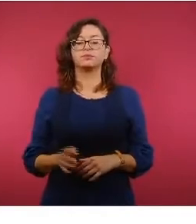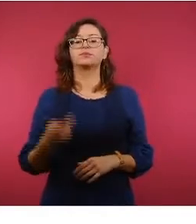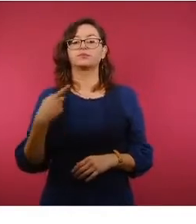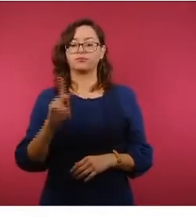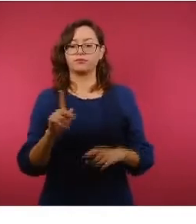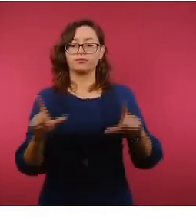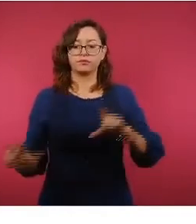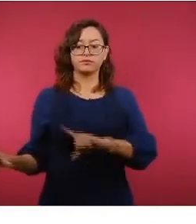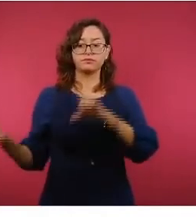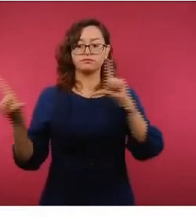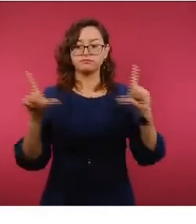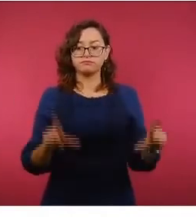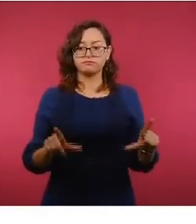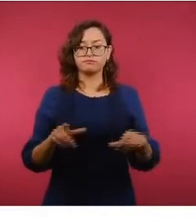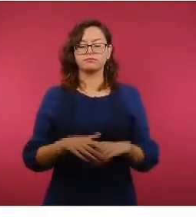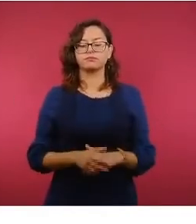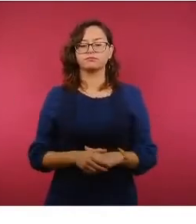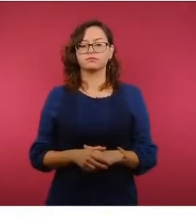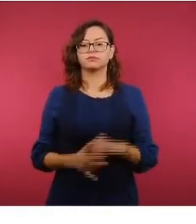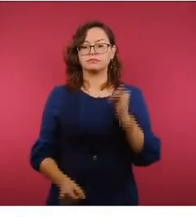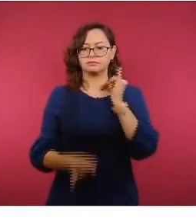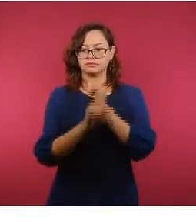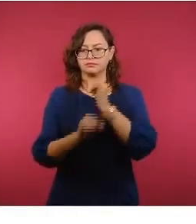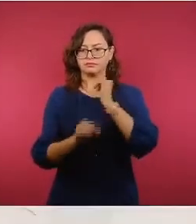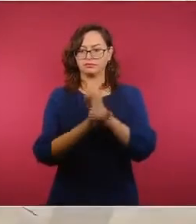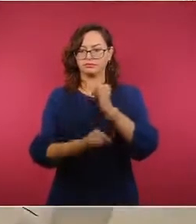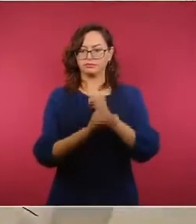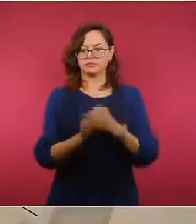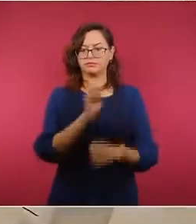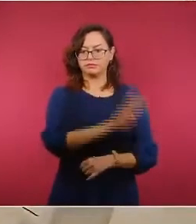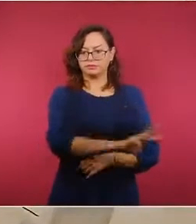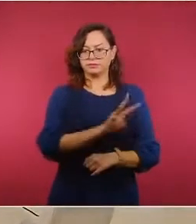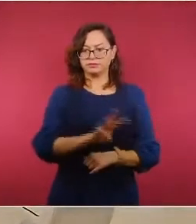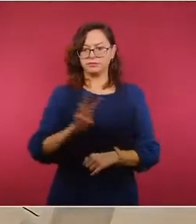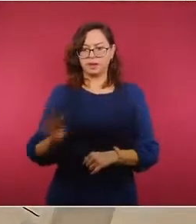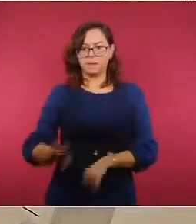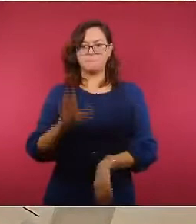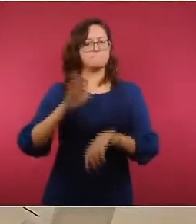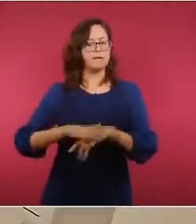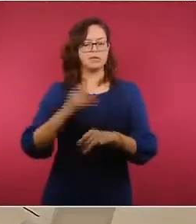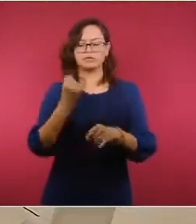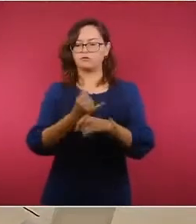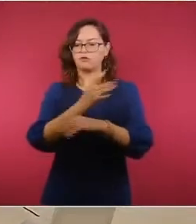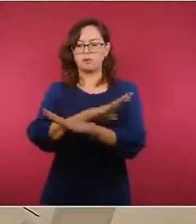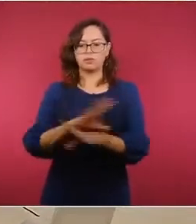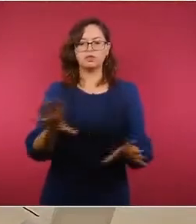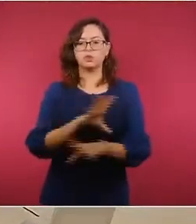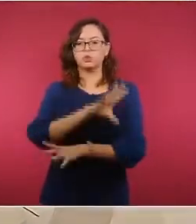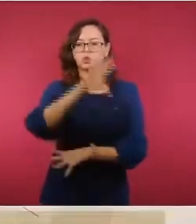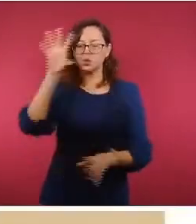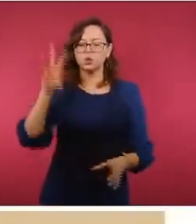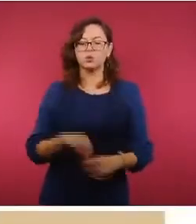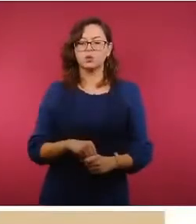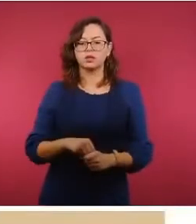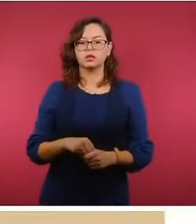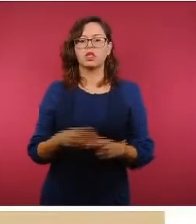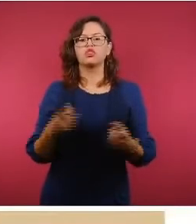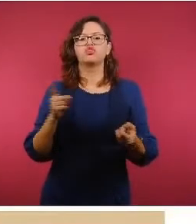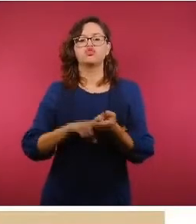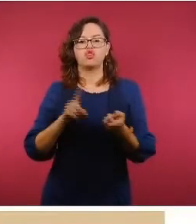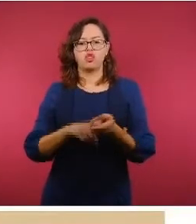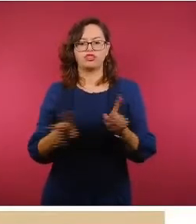está. En esta liga se puede encontrar toda la información de los